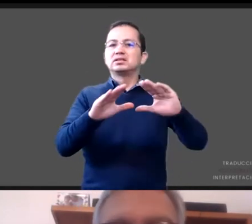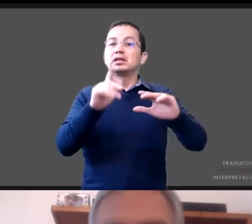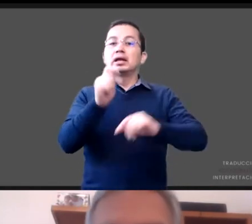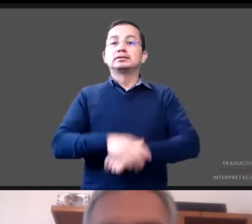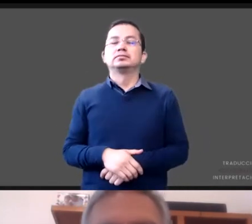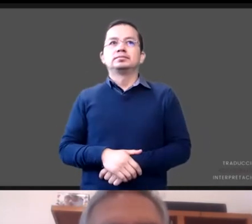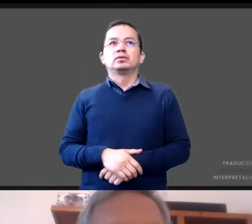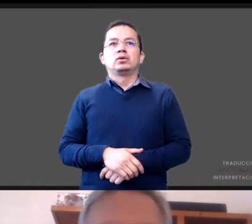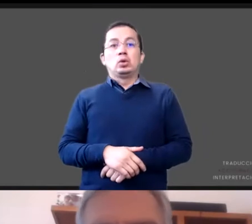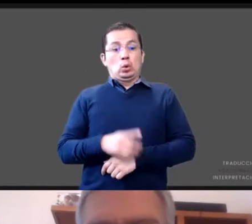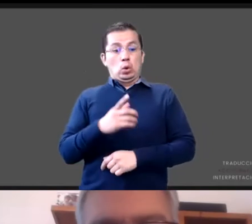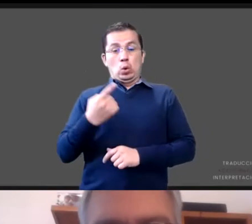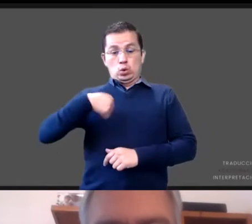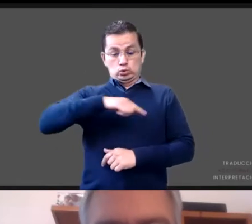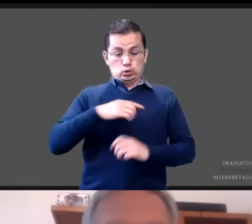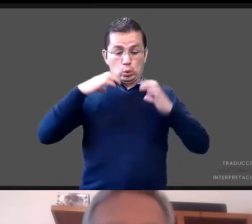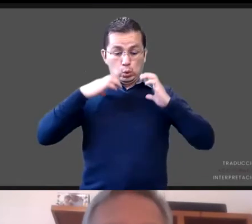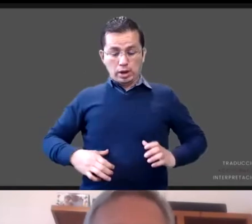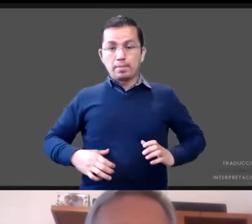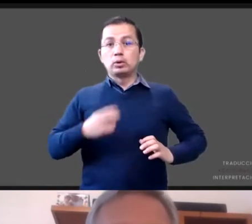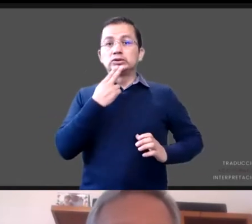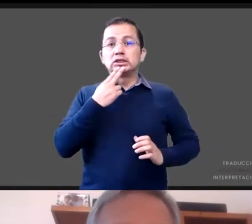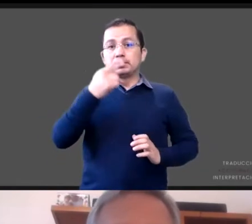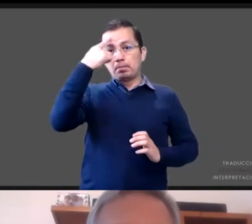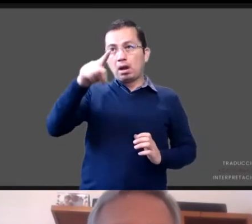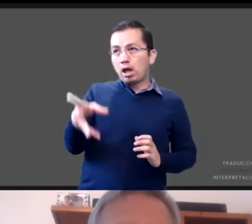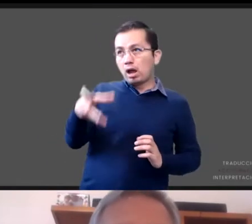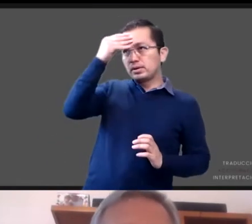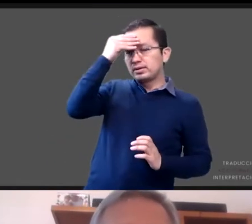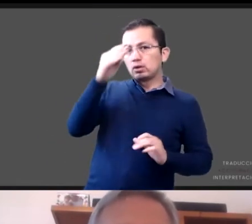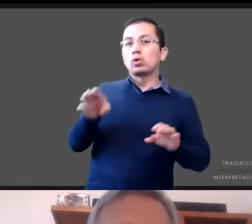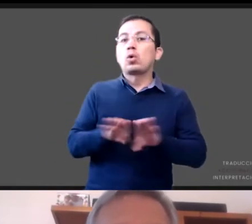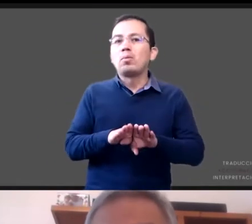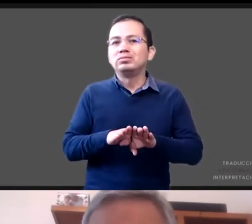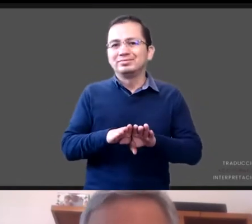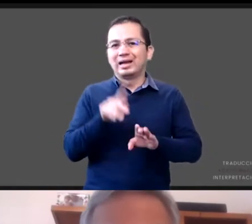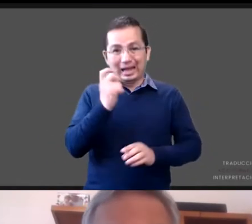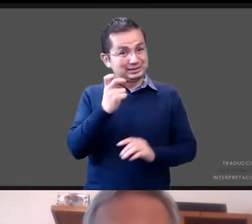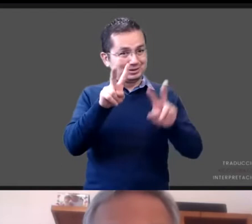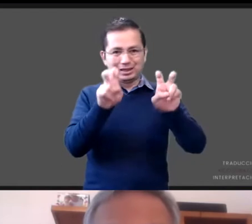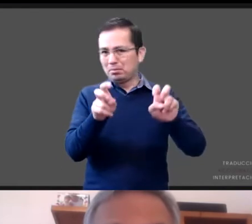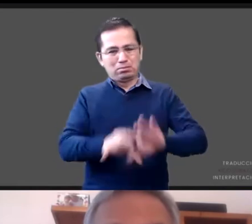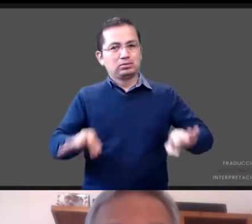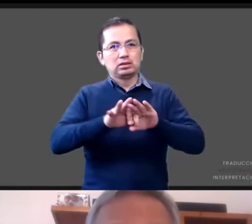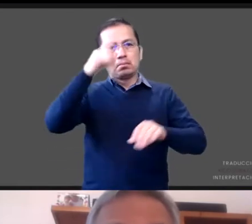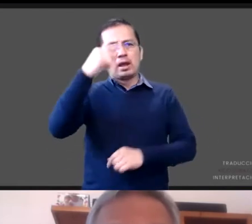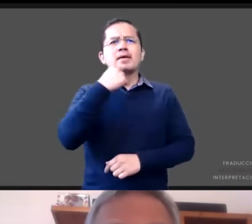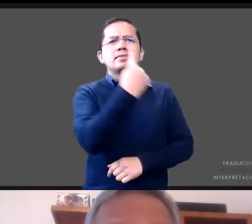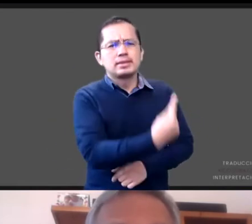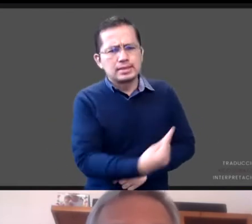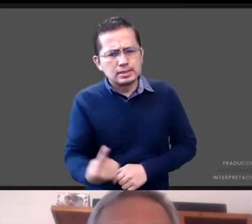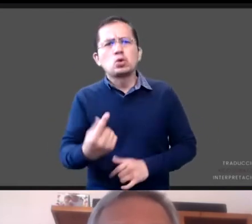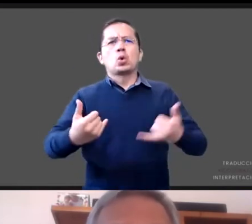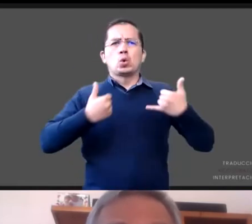niños aprenden, y no solo niños y niñas pequeños, también adolescentes, y claro, deberíamos de seguirlo haciendo los